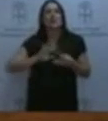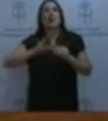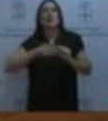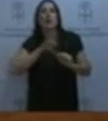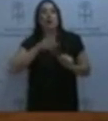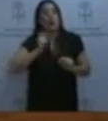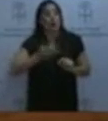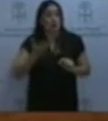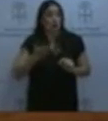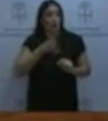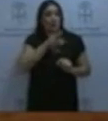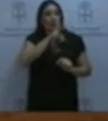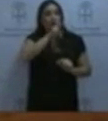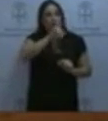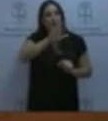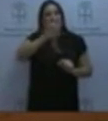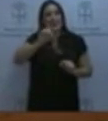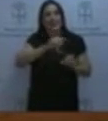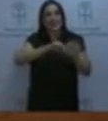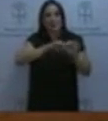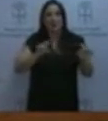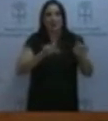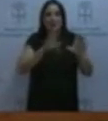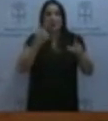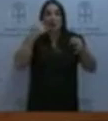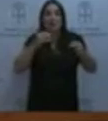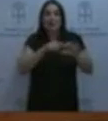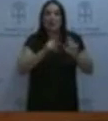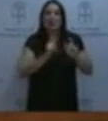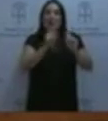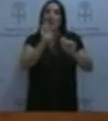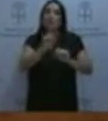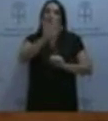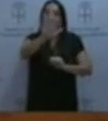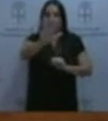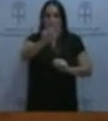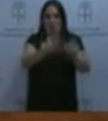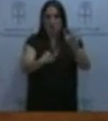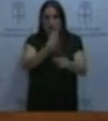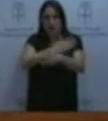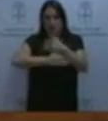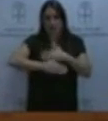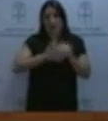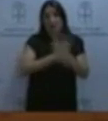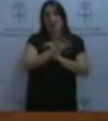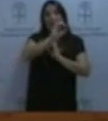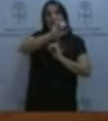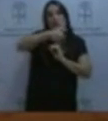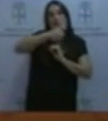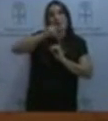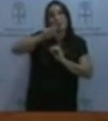De 2.547 vacantes se han adjudicado tan solo 5 plazas a personas con discapacidad, lo que supone un